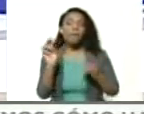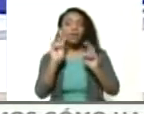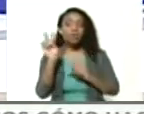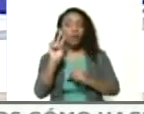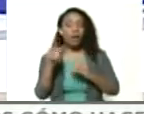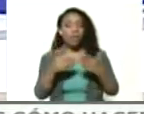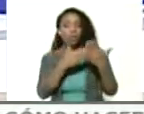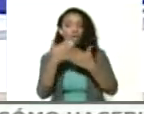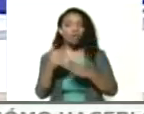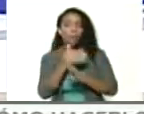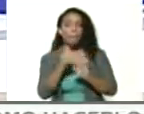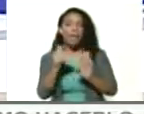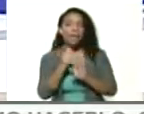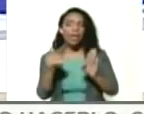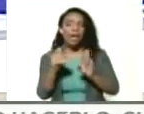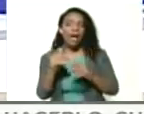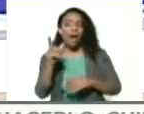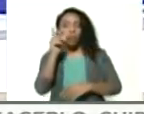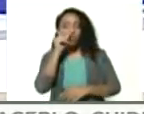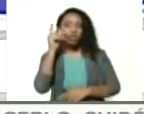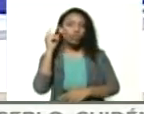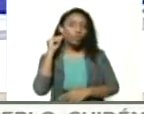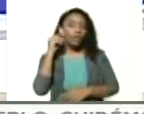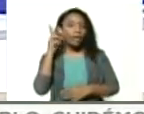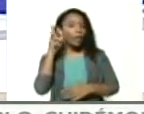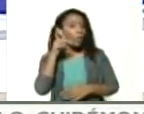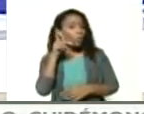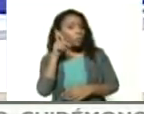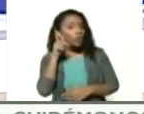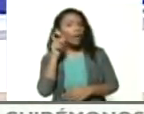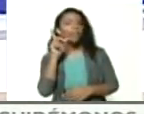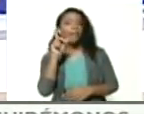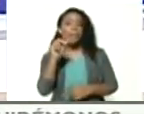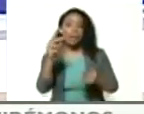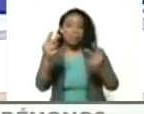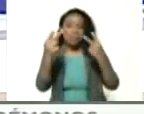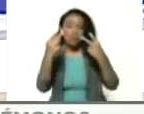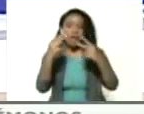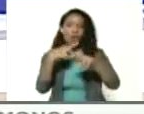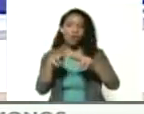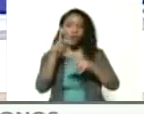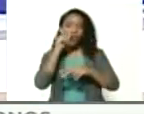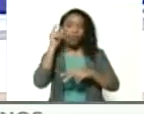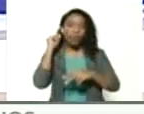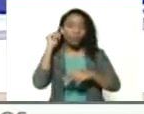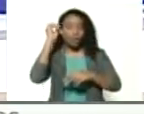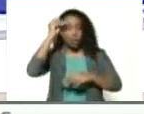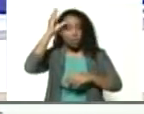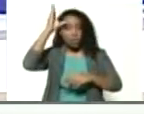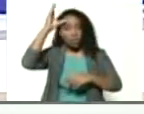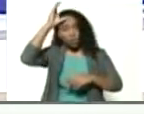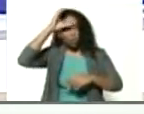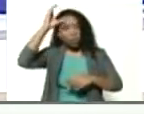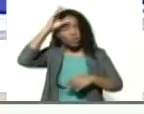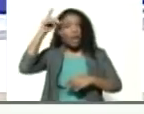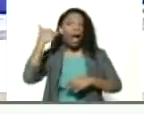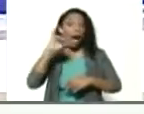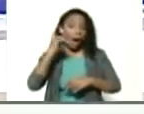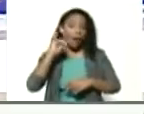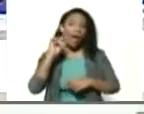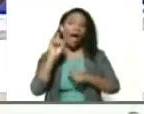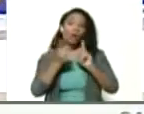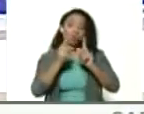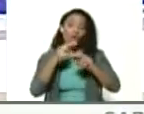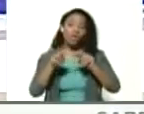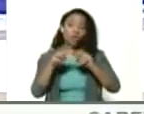Media, a los muchachos y muchachas que nos escuchan, y a los niños y niñas de alta conciencia, que los hay niños